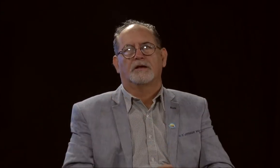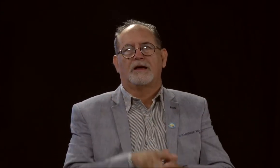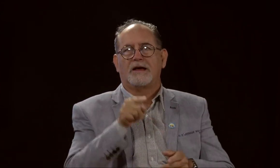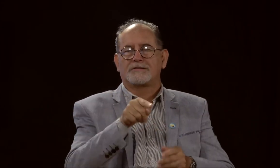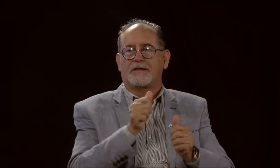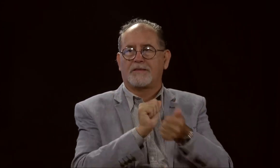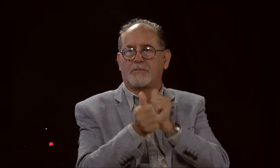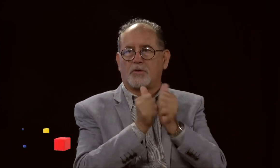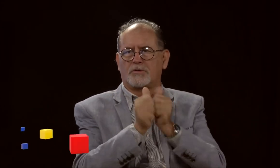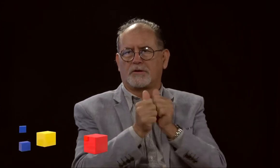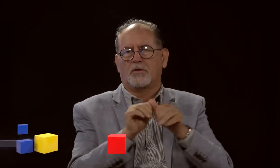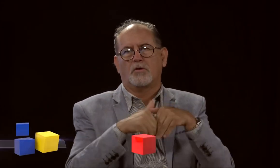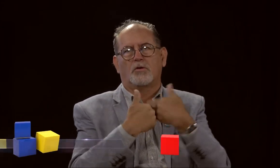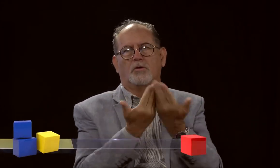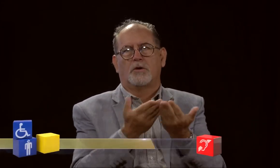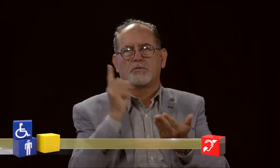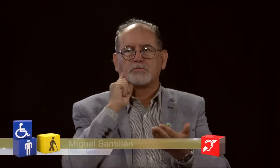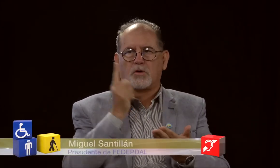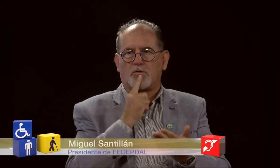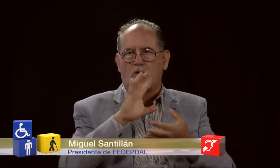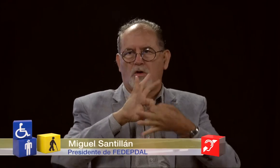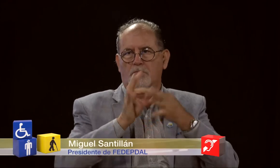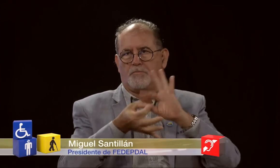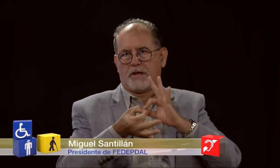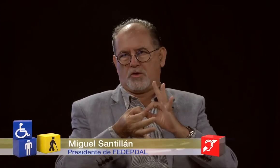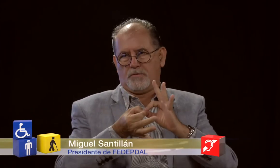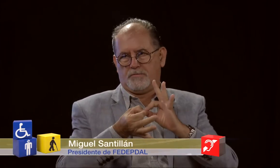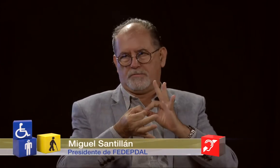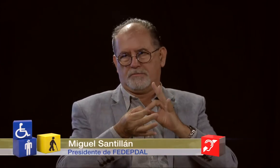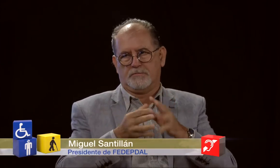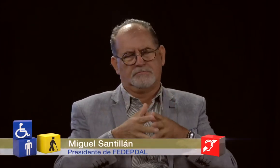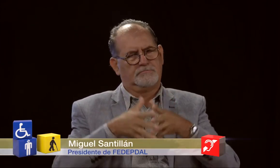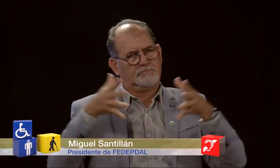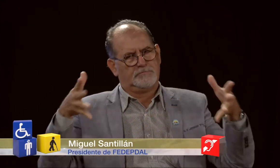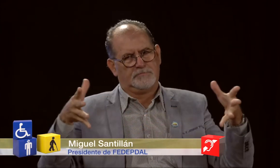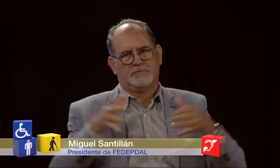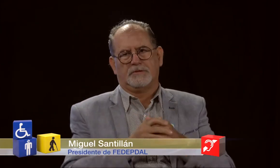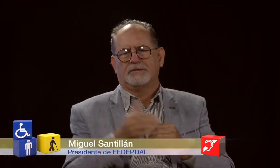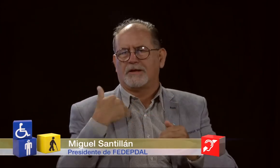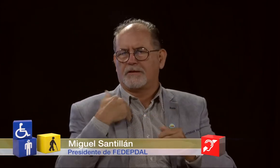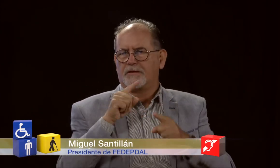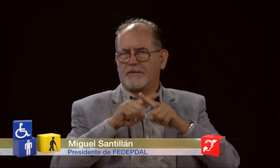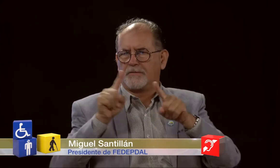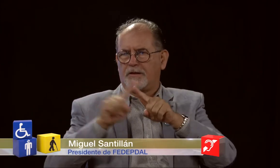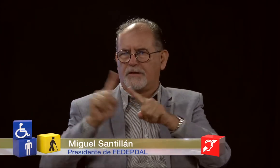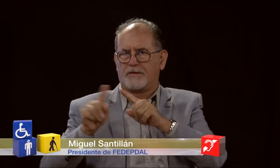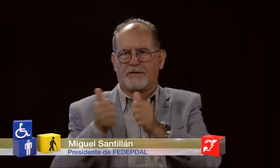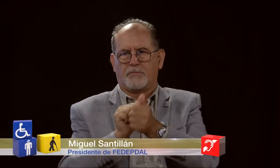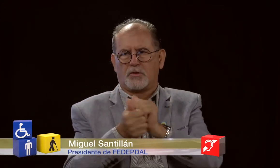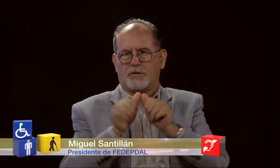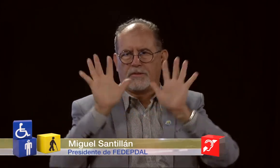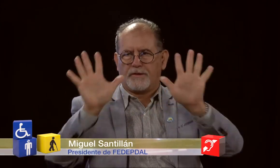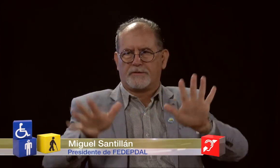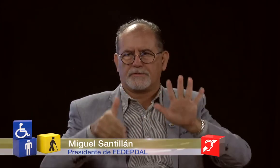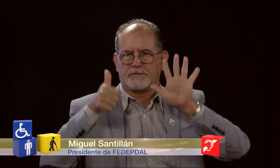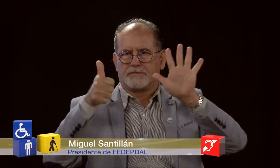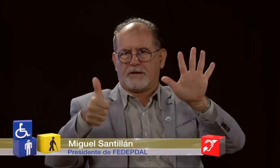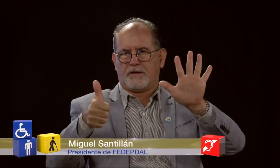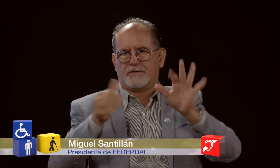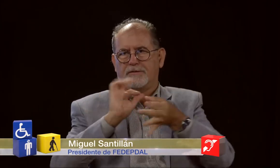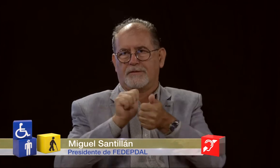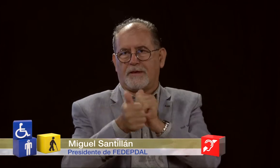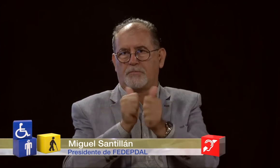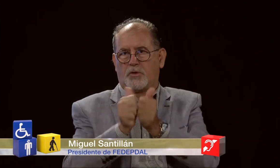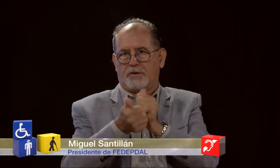trabajo del Comité Internacional es muy grande y muy fuerte. Estuvimos en una participación con